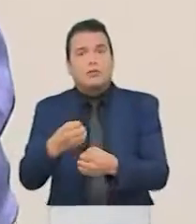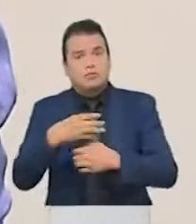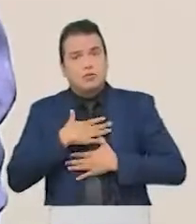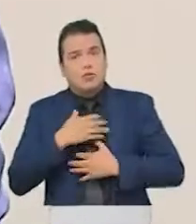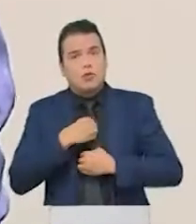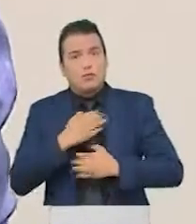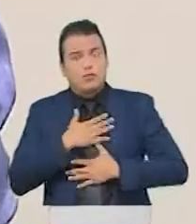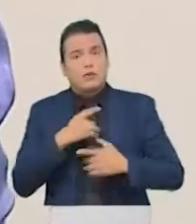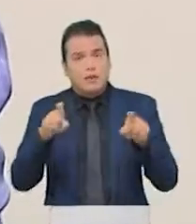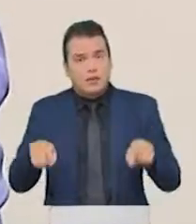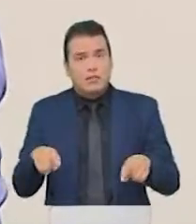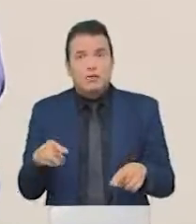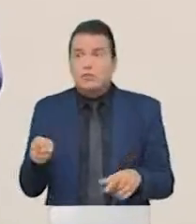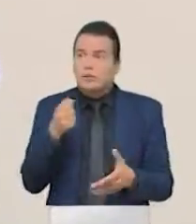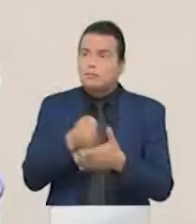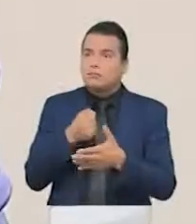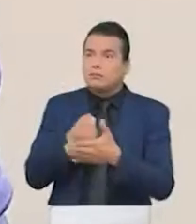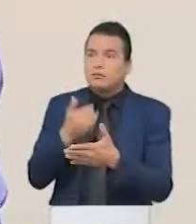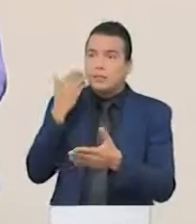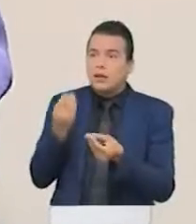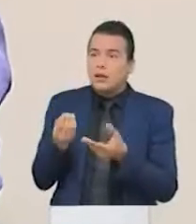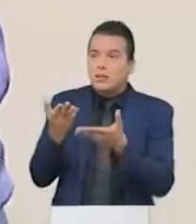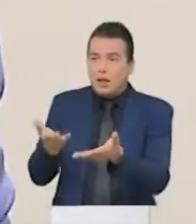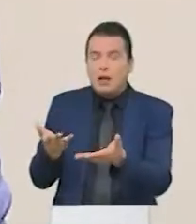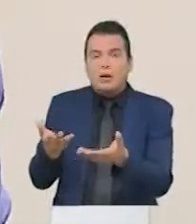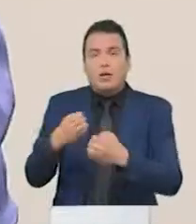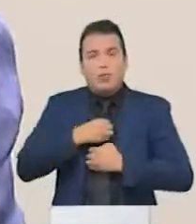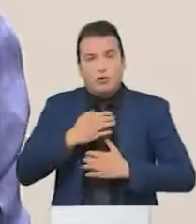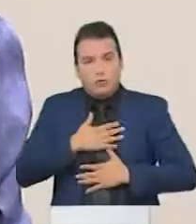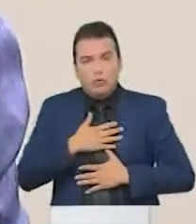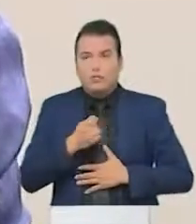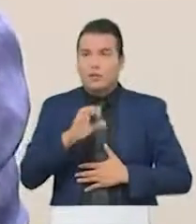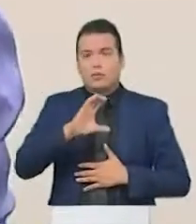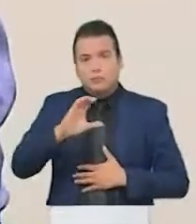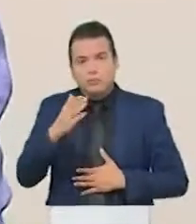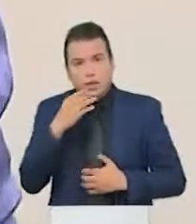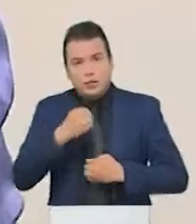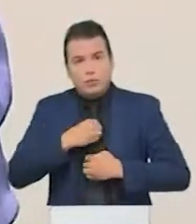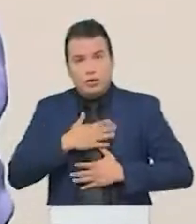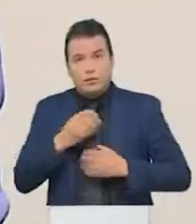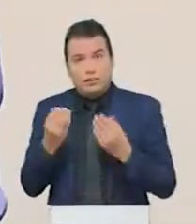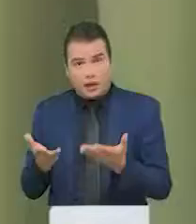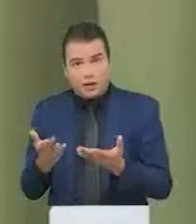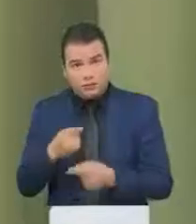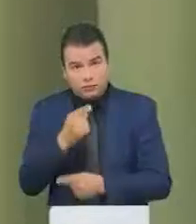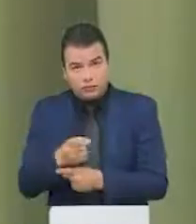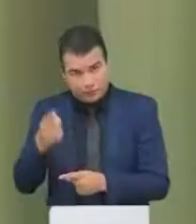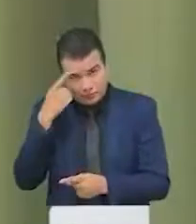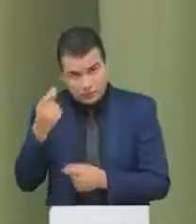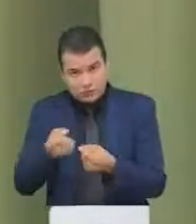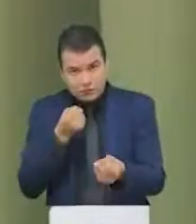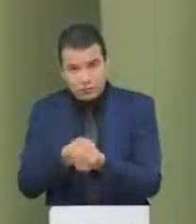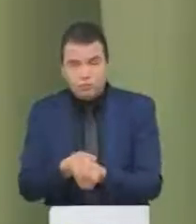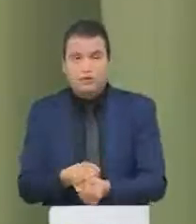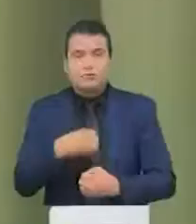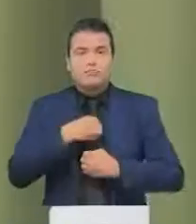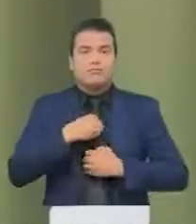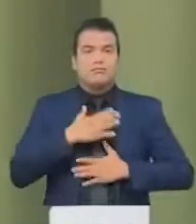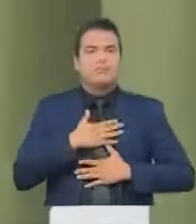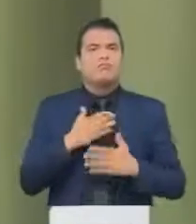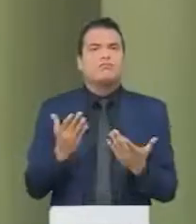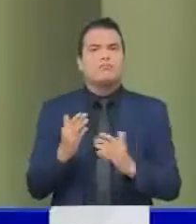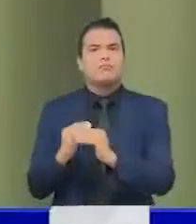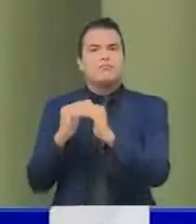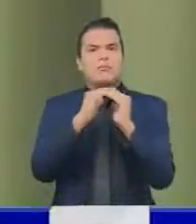diferentes debates que usted va a velar para que la mujer tenga ese espacio que tanto se merece en salario y también en oportunidades en oportunidades y las oportunidades